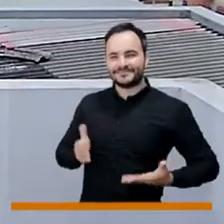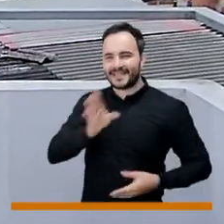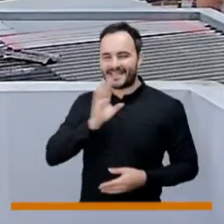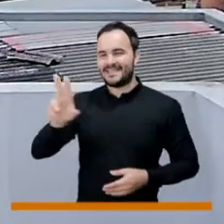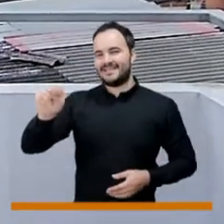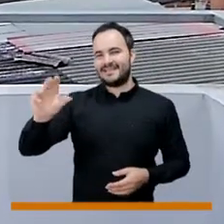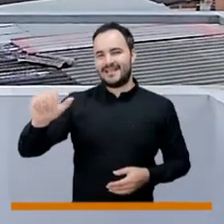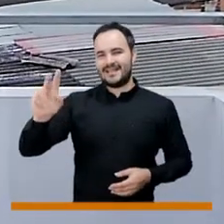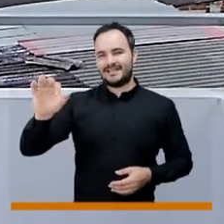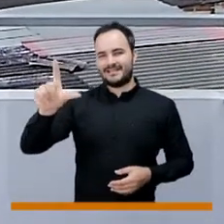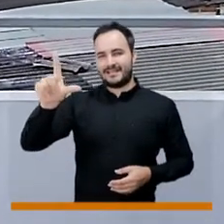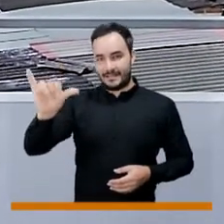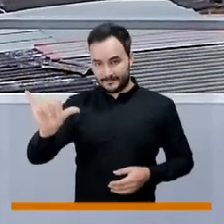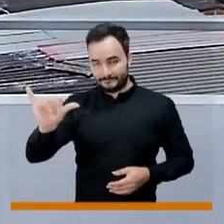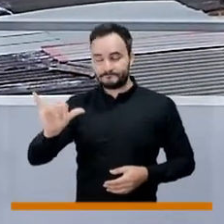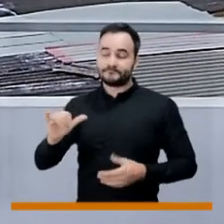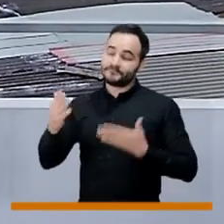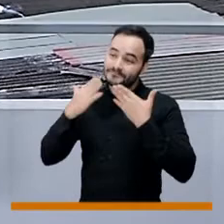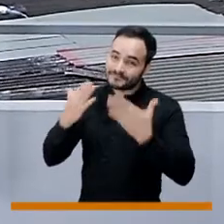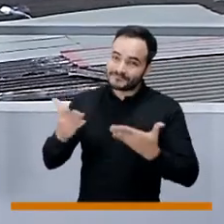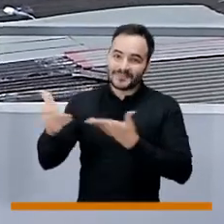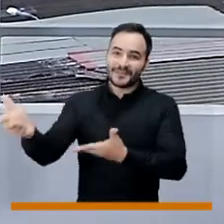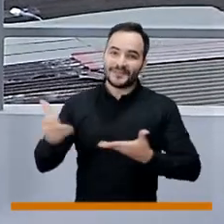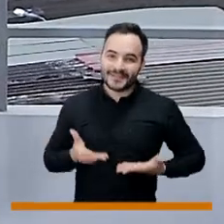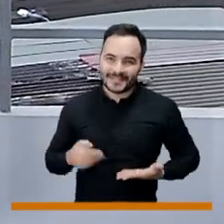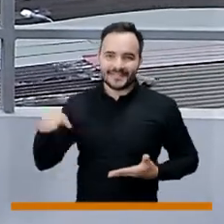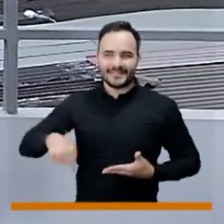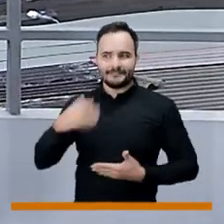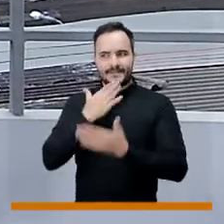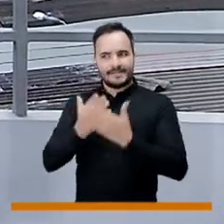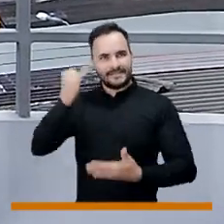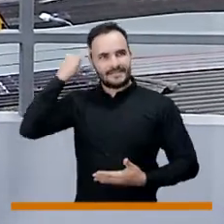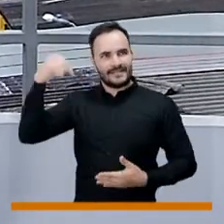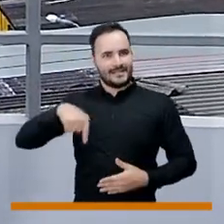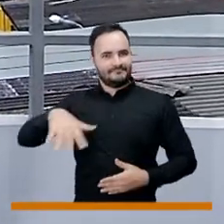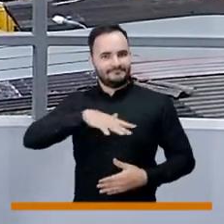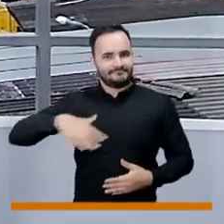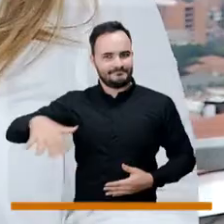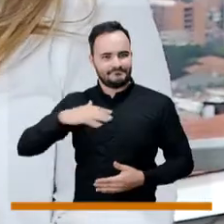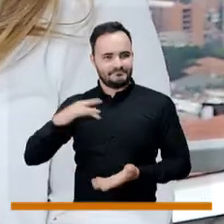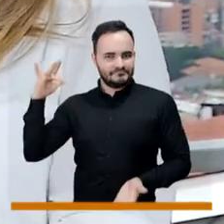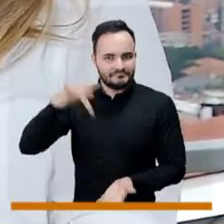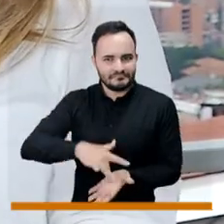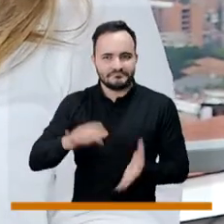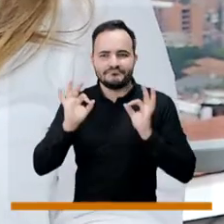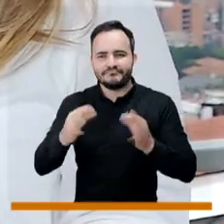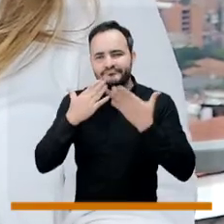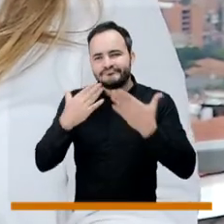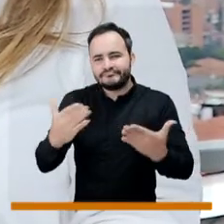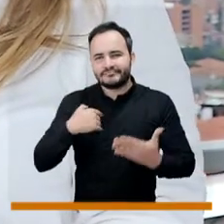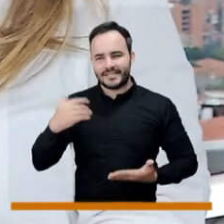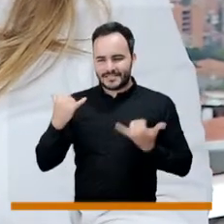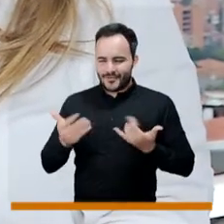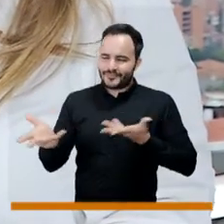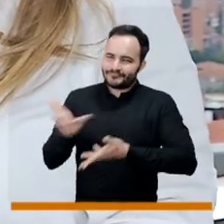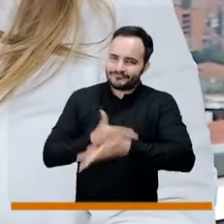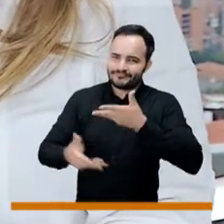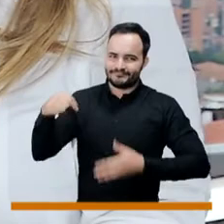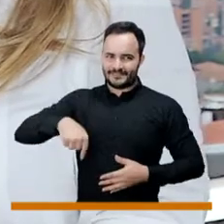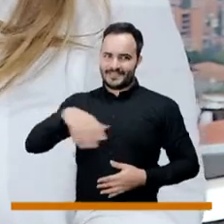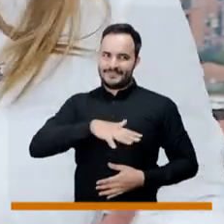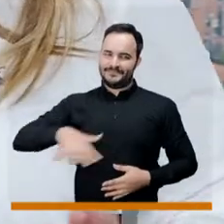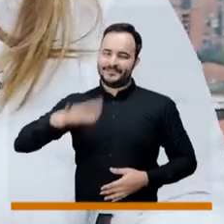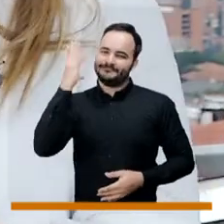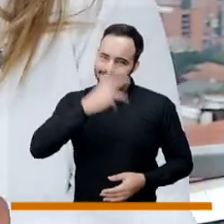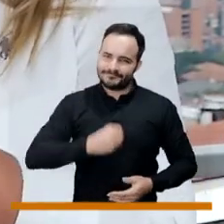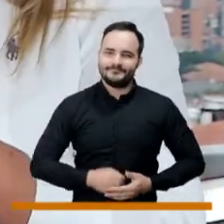natal y vélez lopera concejal bienvenida y gracias por traernos a este hermoso lugar y acompañarnos invitarnos a este punto el